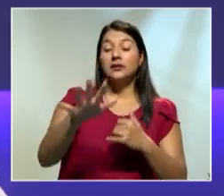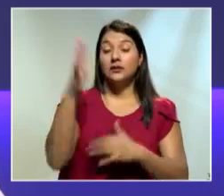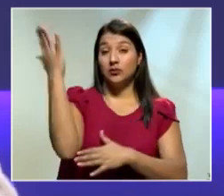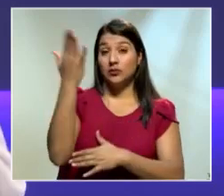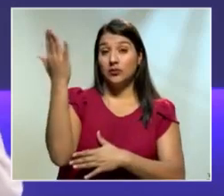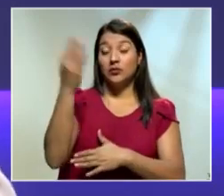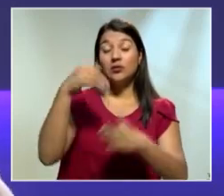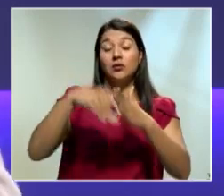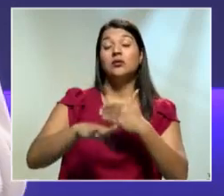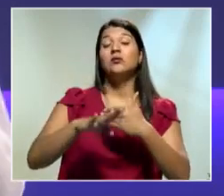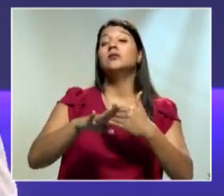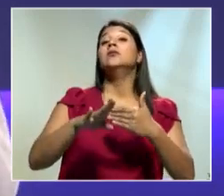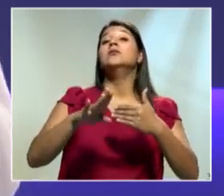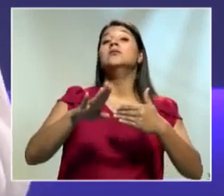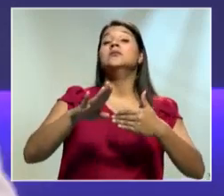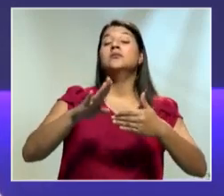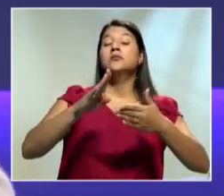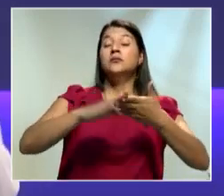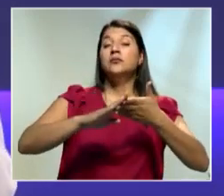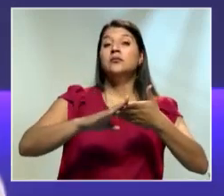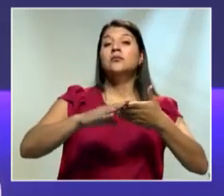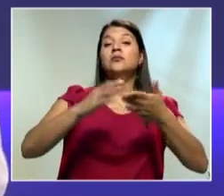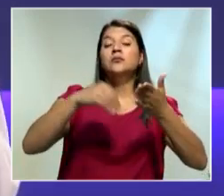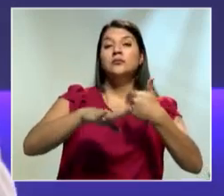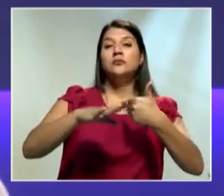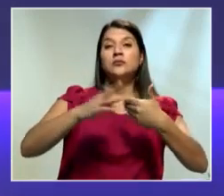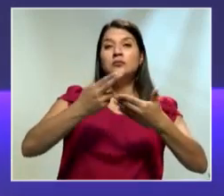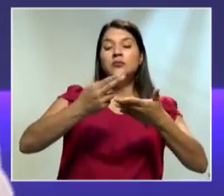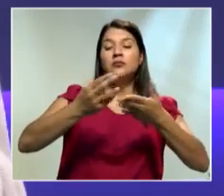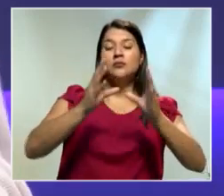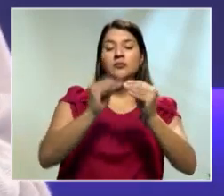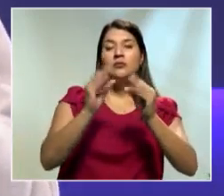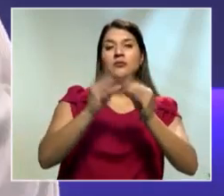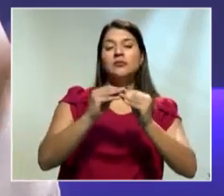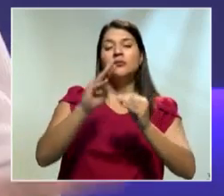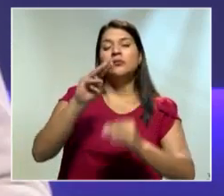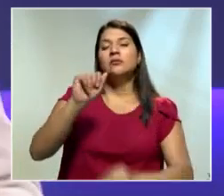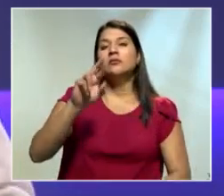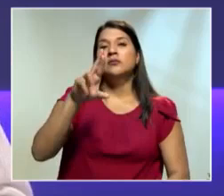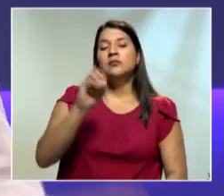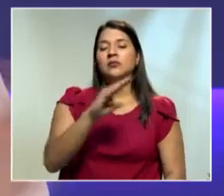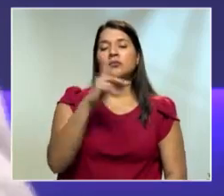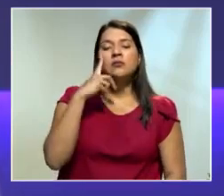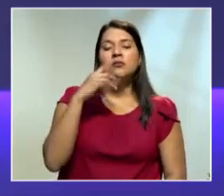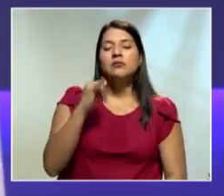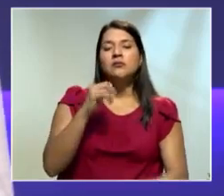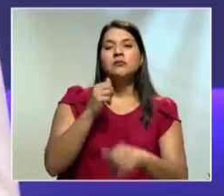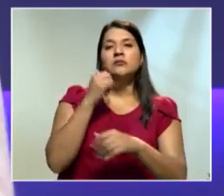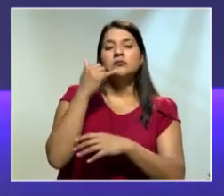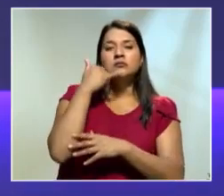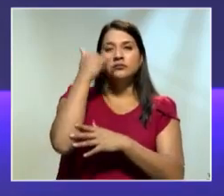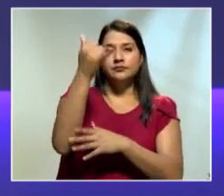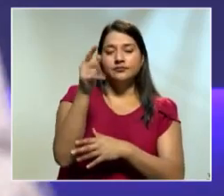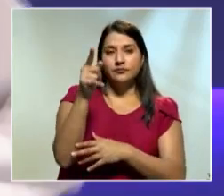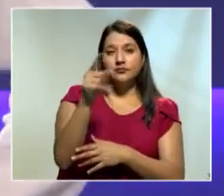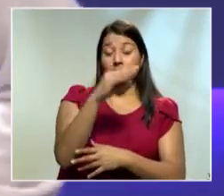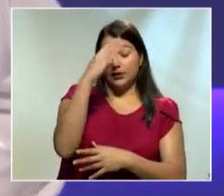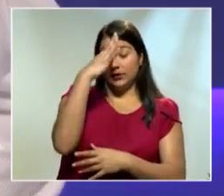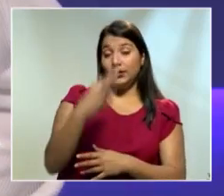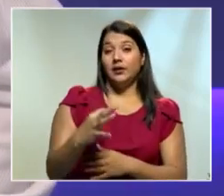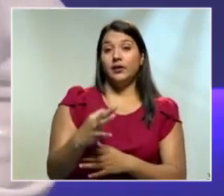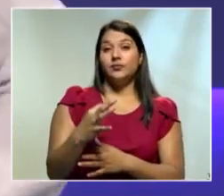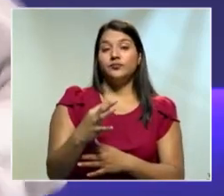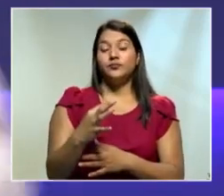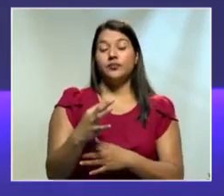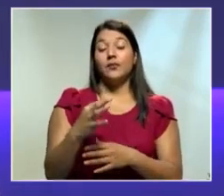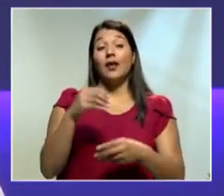la Convención Marco de las partes de la Convención Marco de Naciones Unidas sobre Cambio Climático y por eso la llamamos COP. Sí. Y creo que de